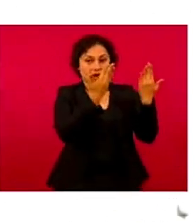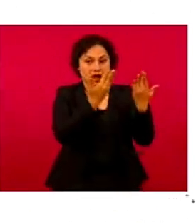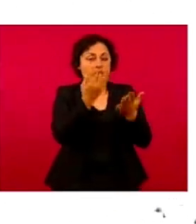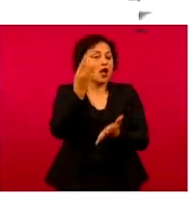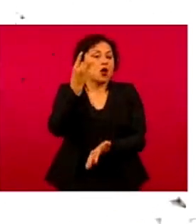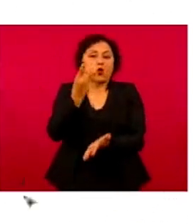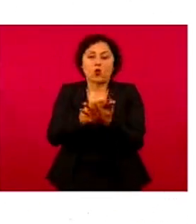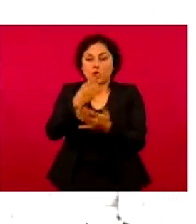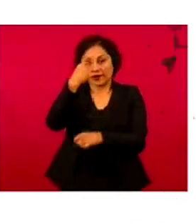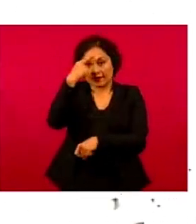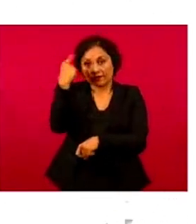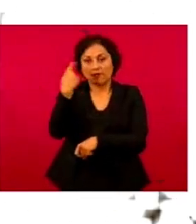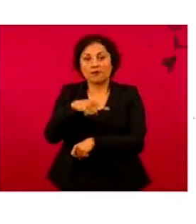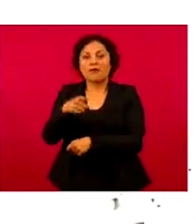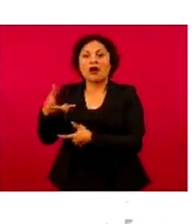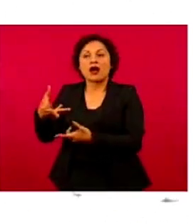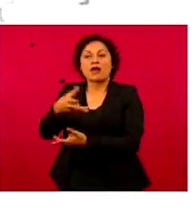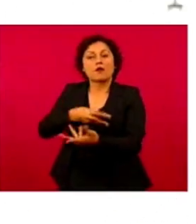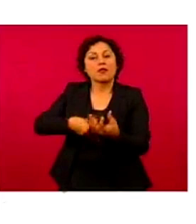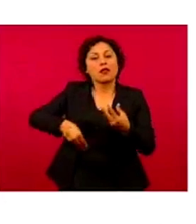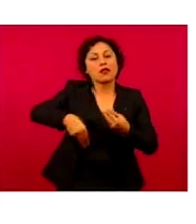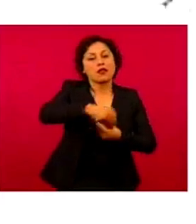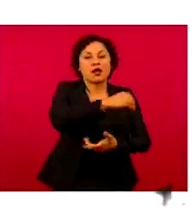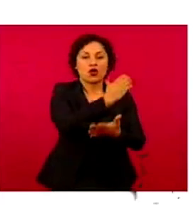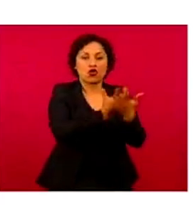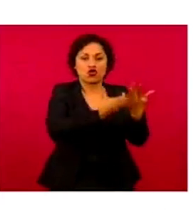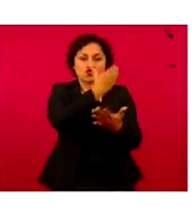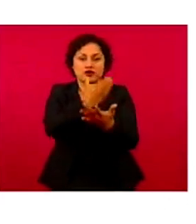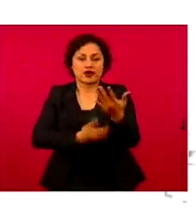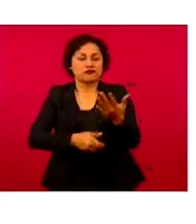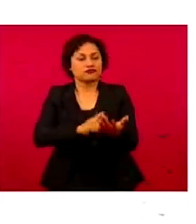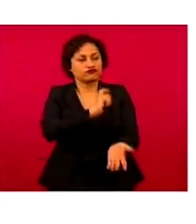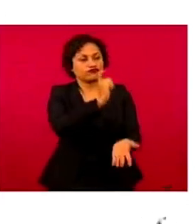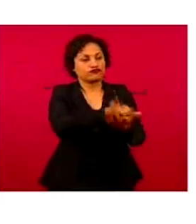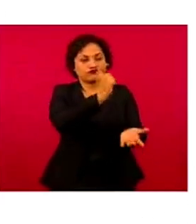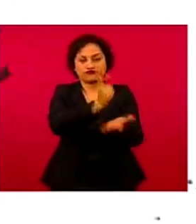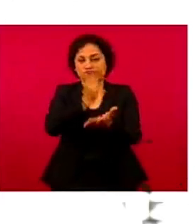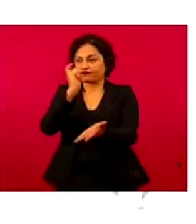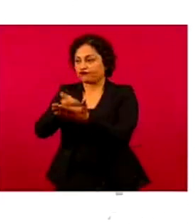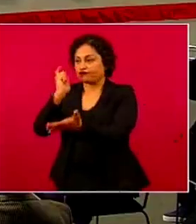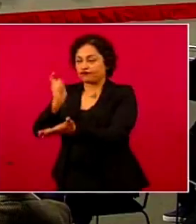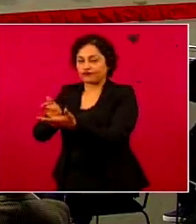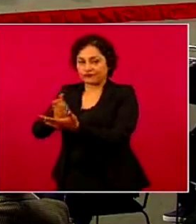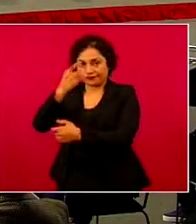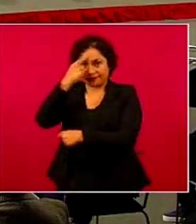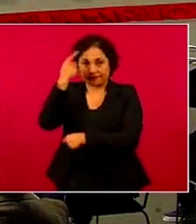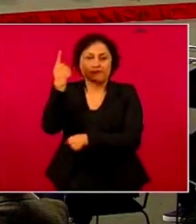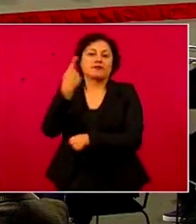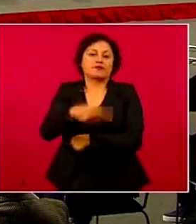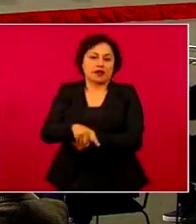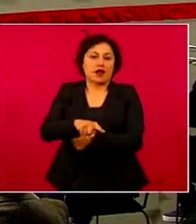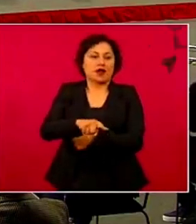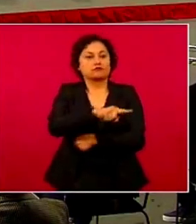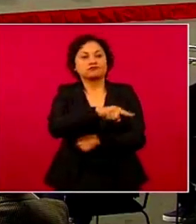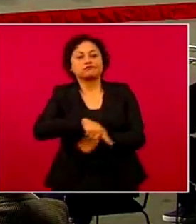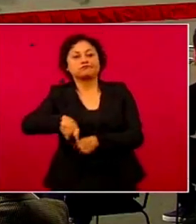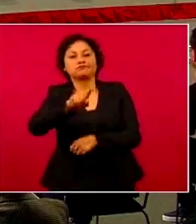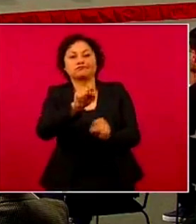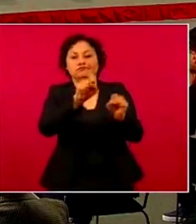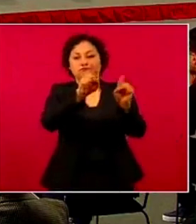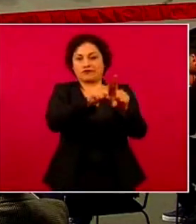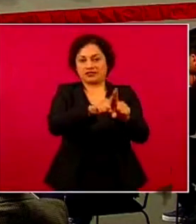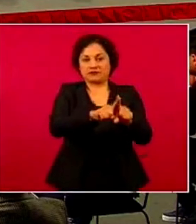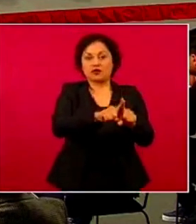en los contratos que García Luna promovía que se hicieran con dependencias públicas de